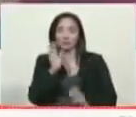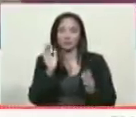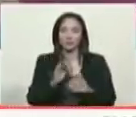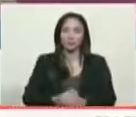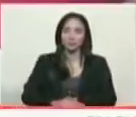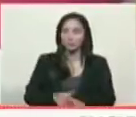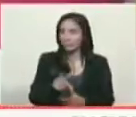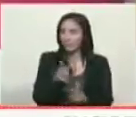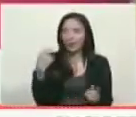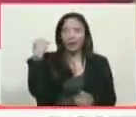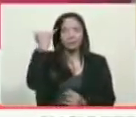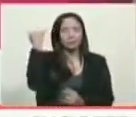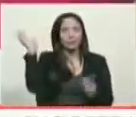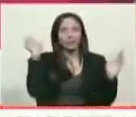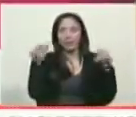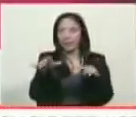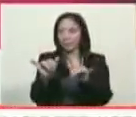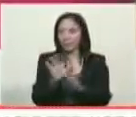lo que a ustedes se les ocurra.